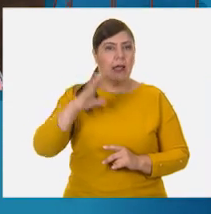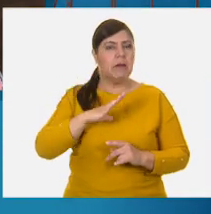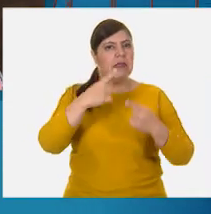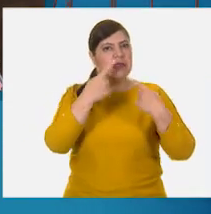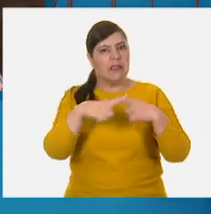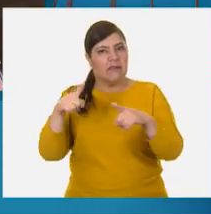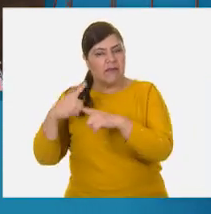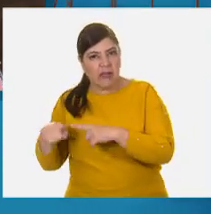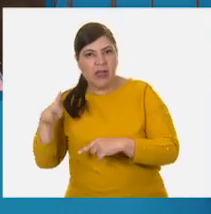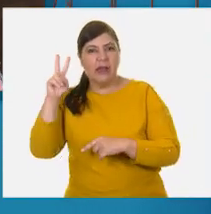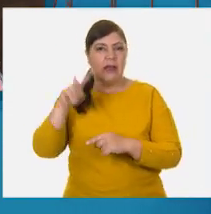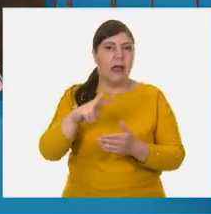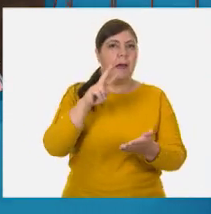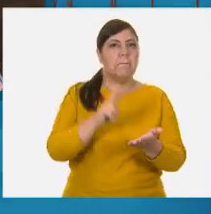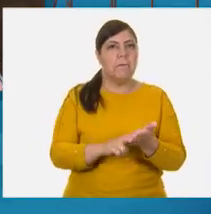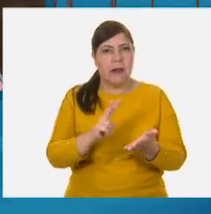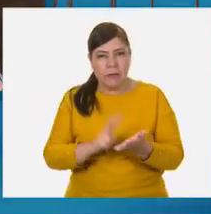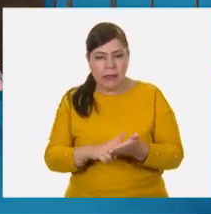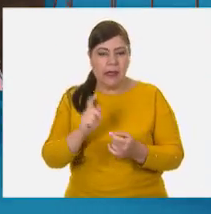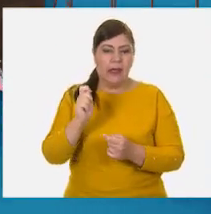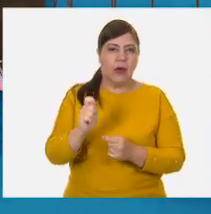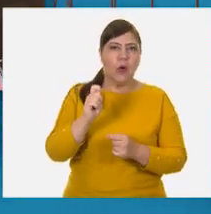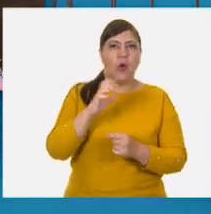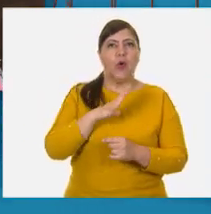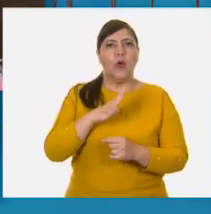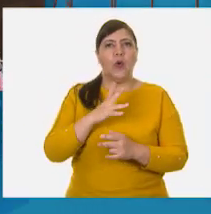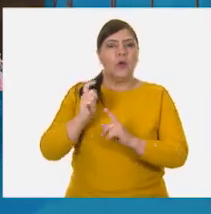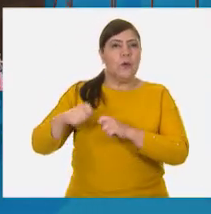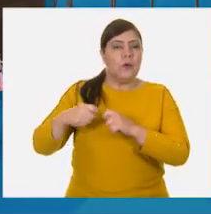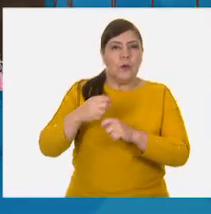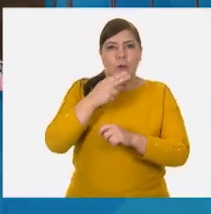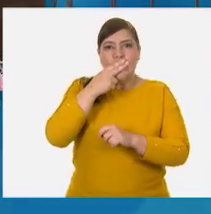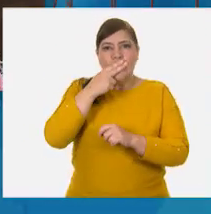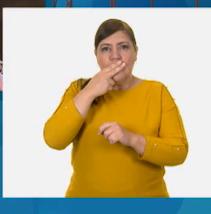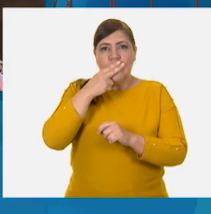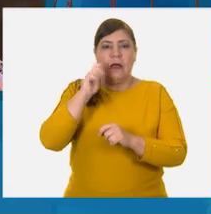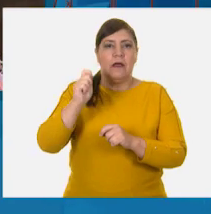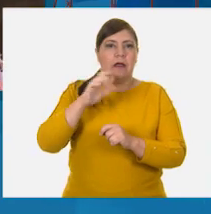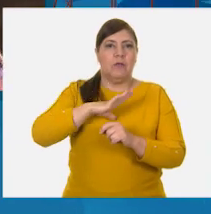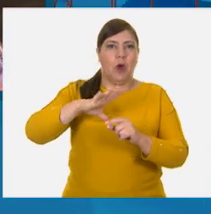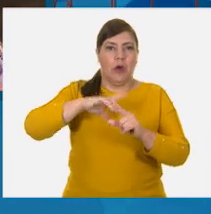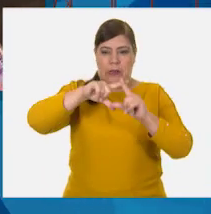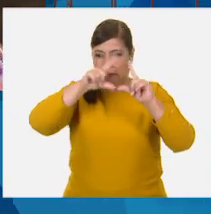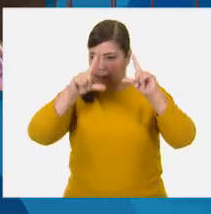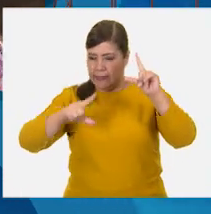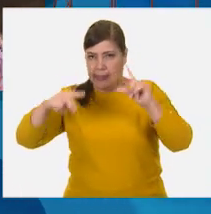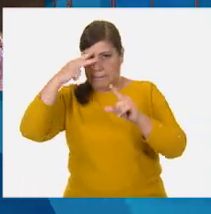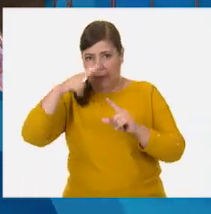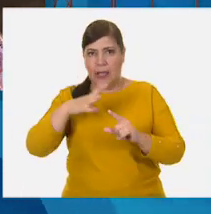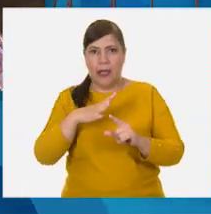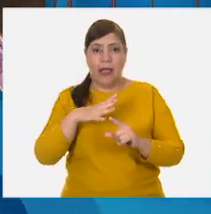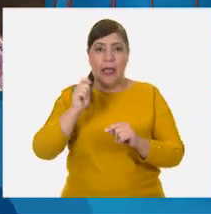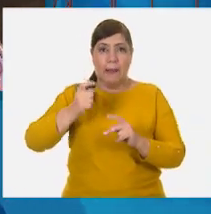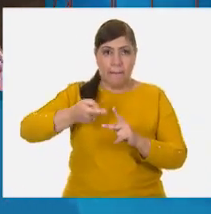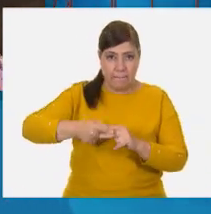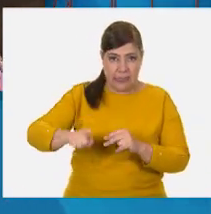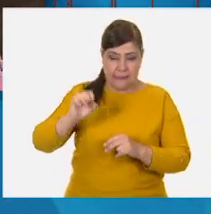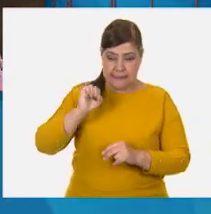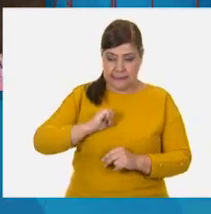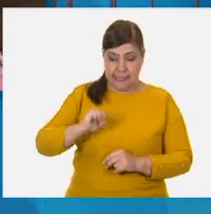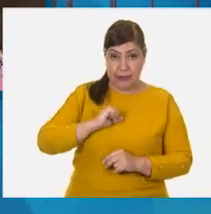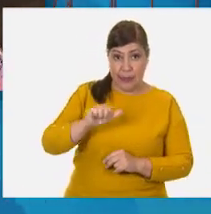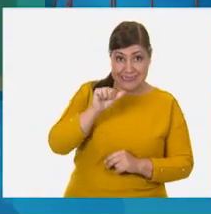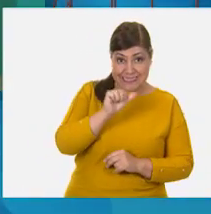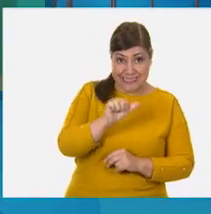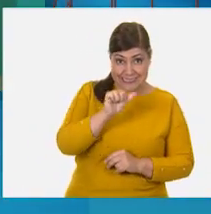la riqueza de pueblos distintos que habitaron nuestro territorio a partir de ese momento. Es decir, a partir del siglo